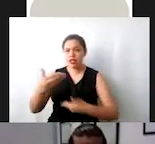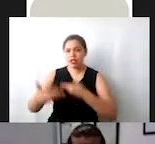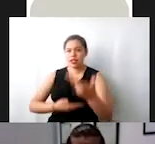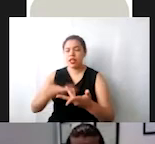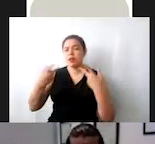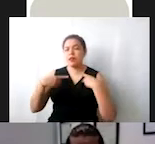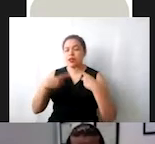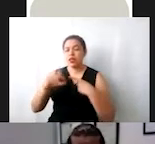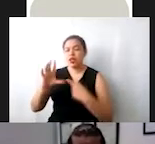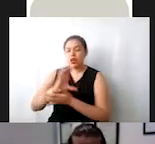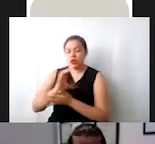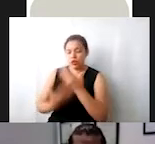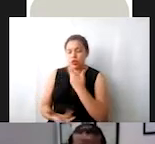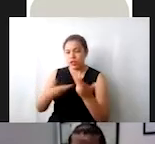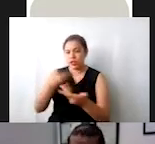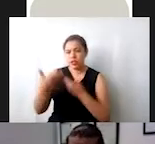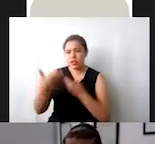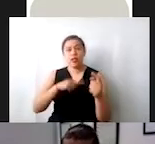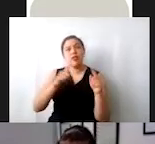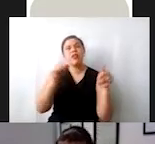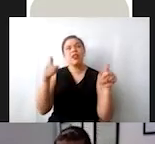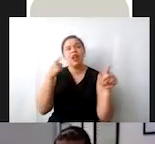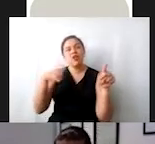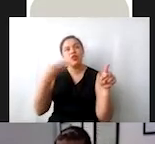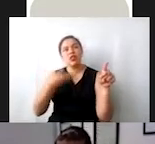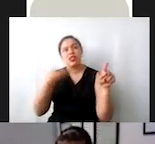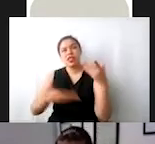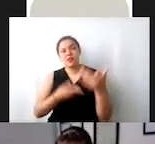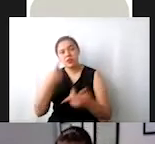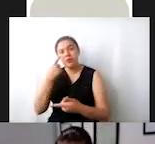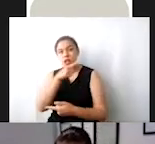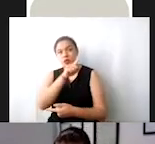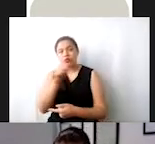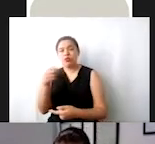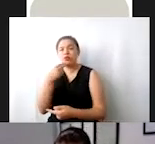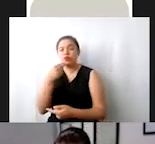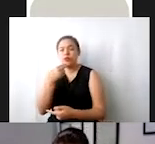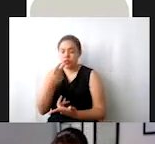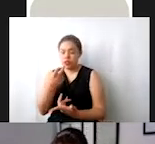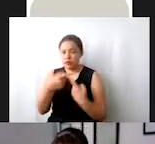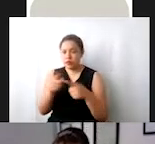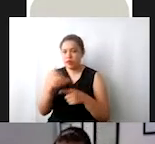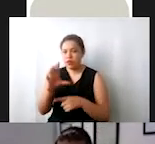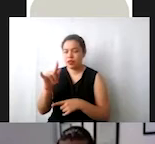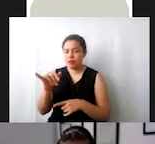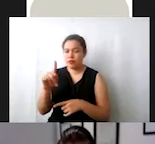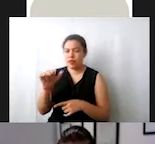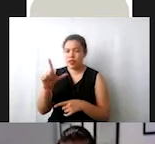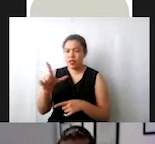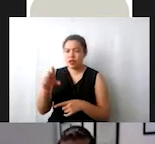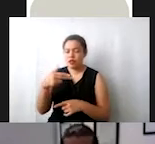el contratista y para ello se requieren elementos adicionales al capital humano. Es decir, aquí no solamente vamos por el capital